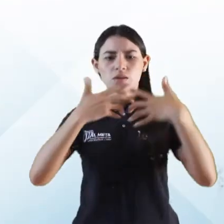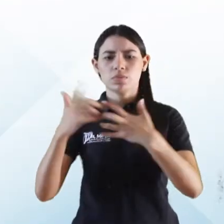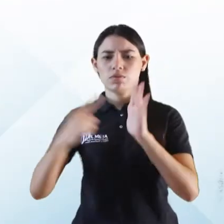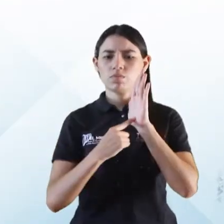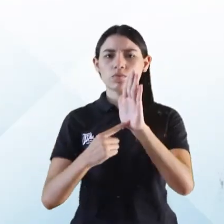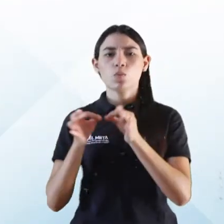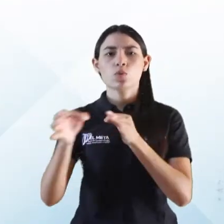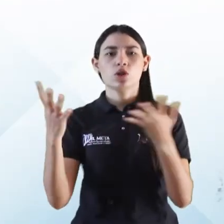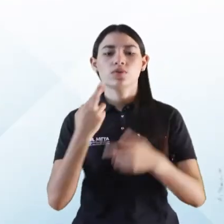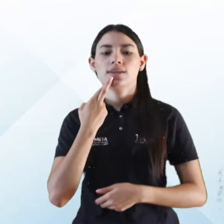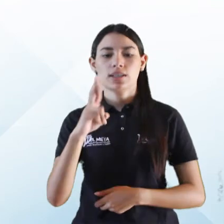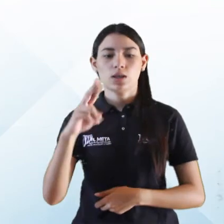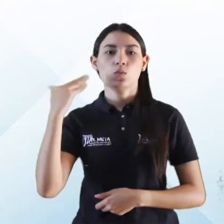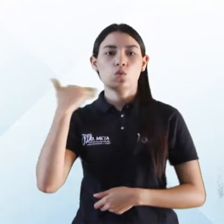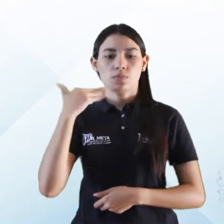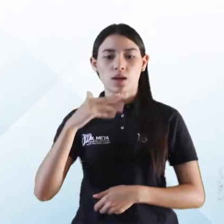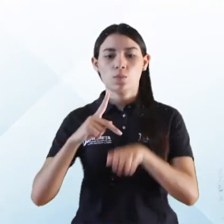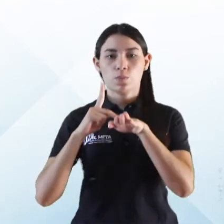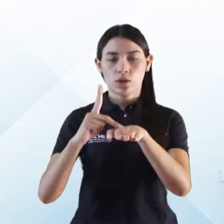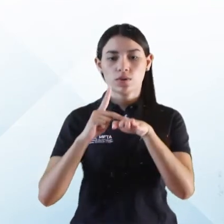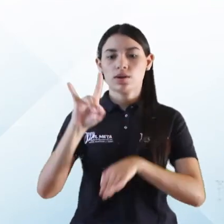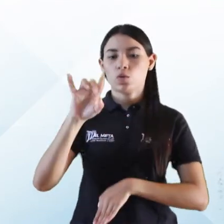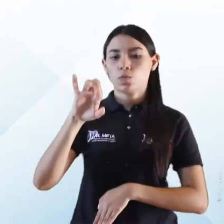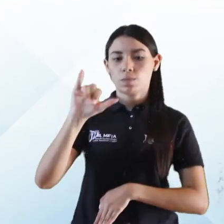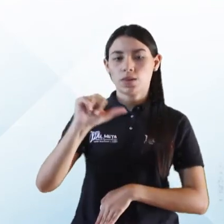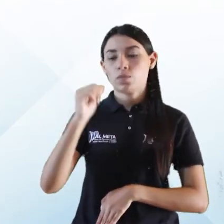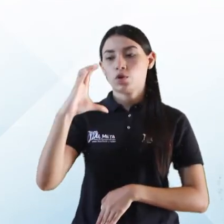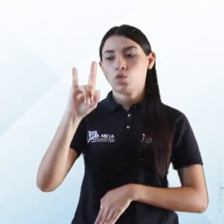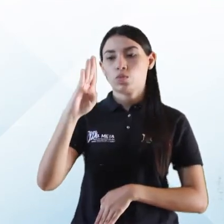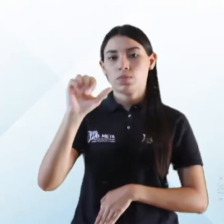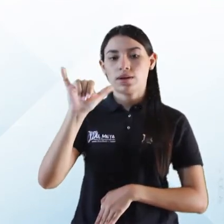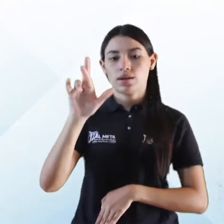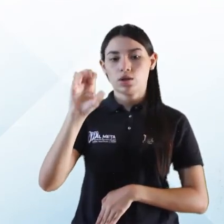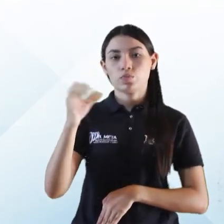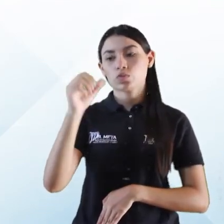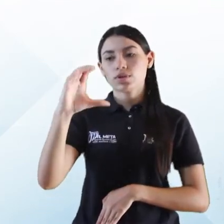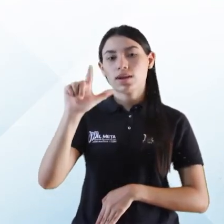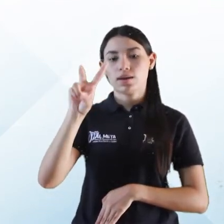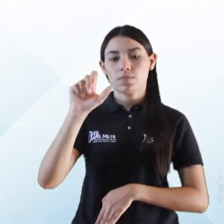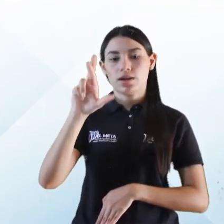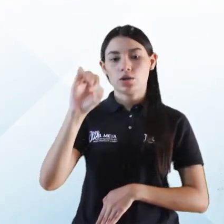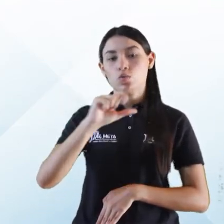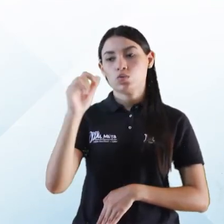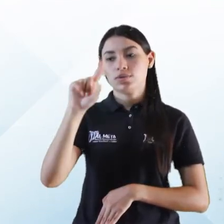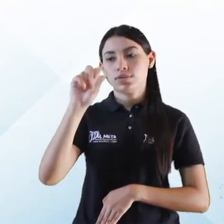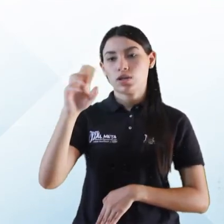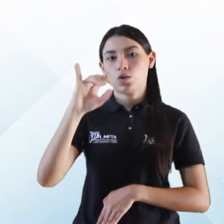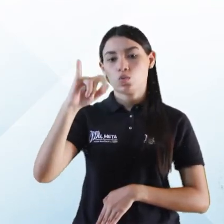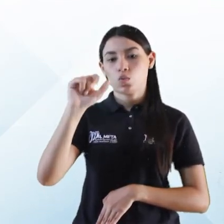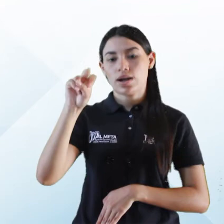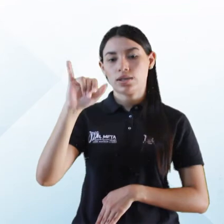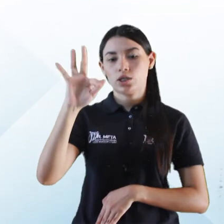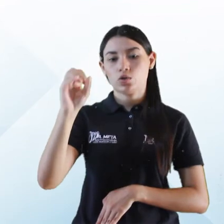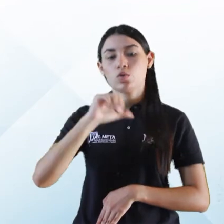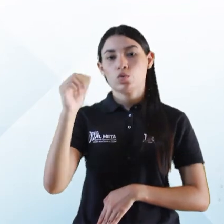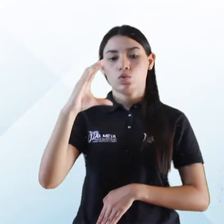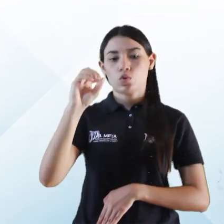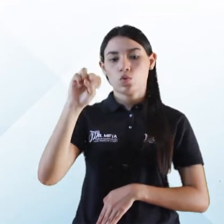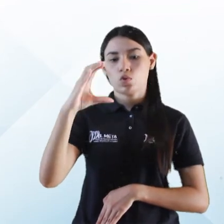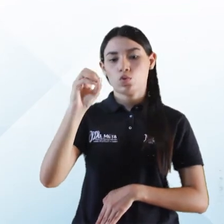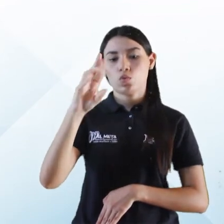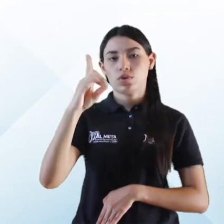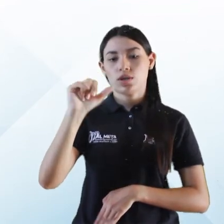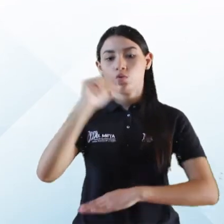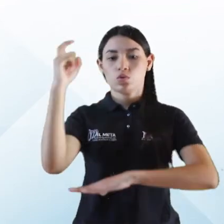Restrepo, Cumaral, Puerto Gaitán, Barranca de Ujía, Caullar, El Calvario, San Juanito, Puerto